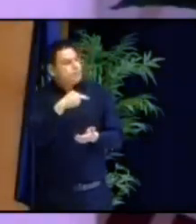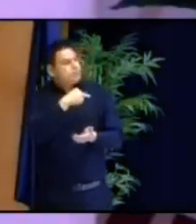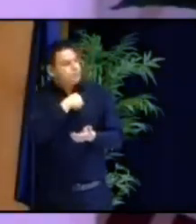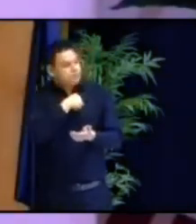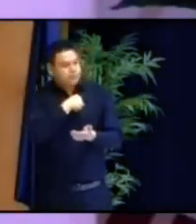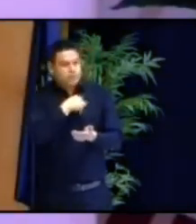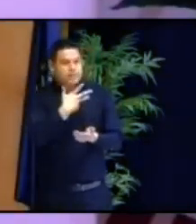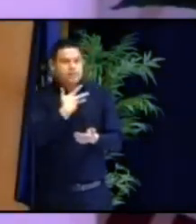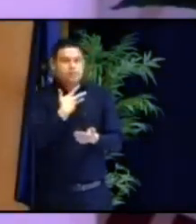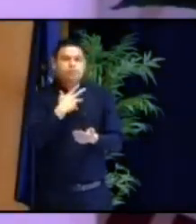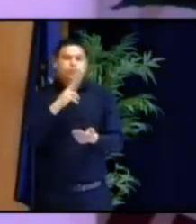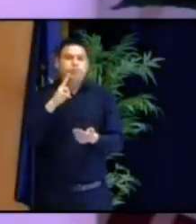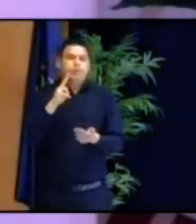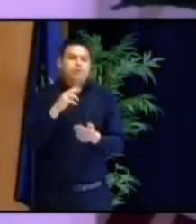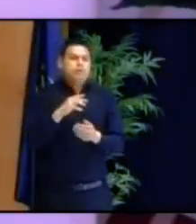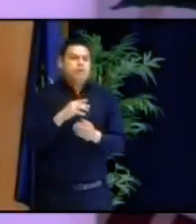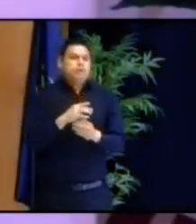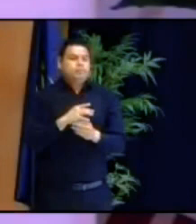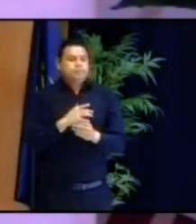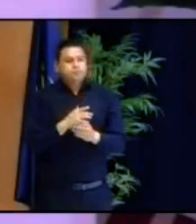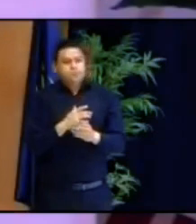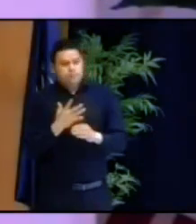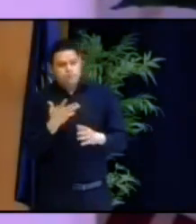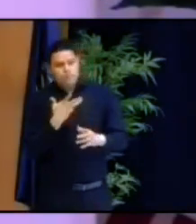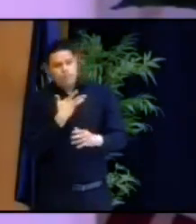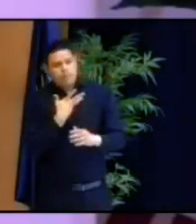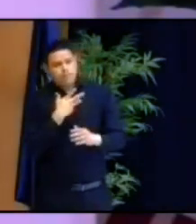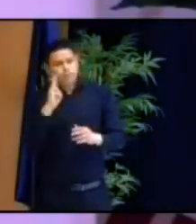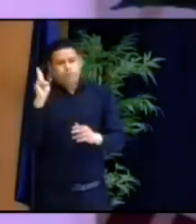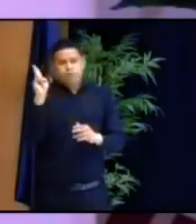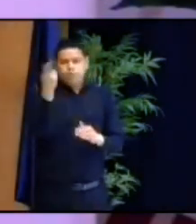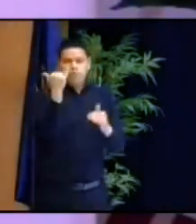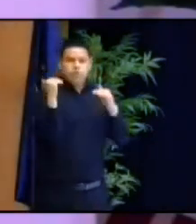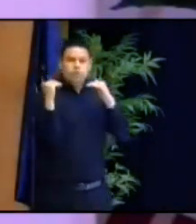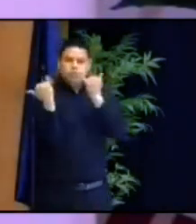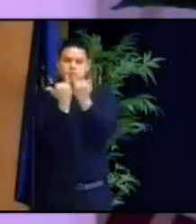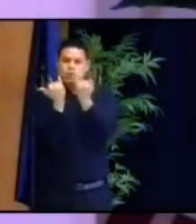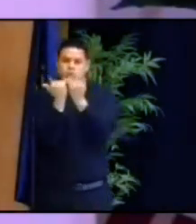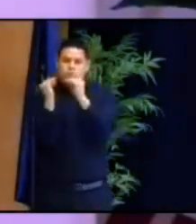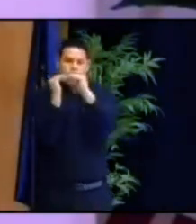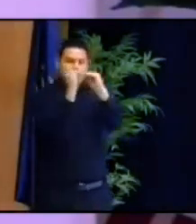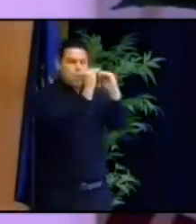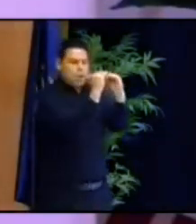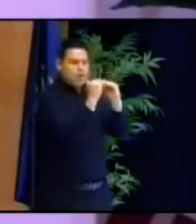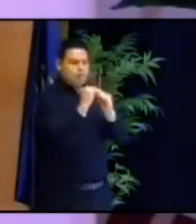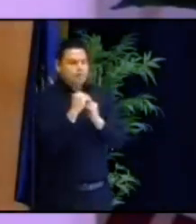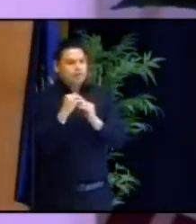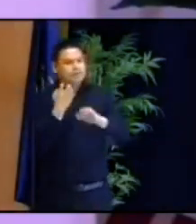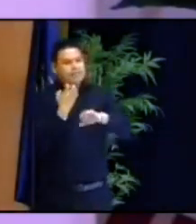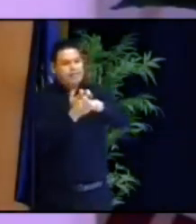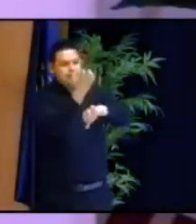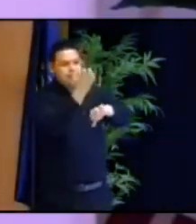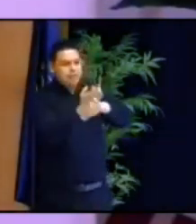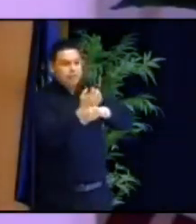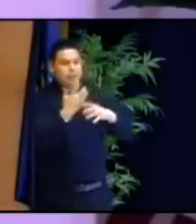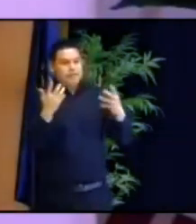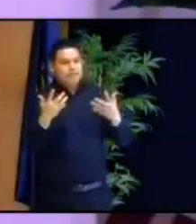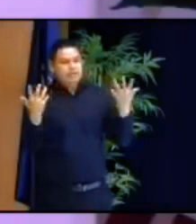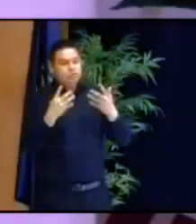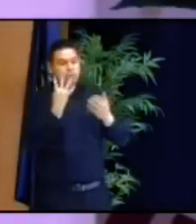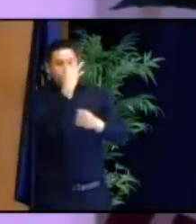ya una universidad del tamaño de muchas universidades estatales, creada en 4 años. Y